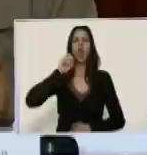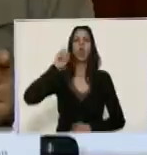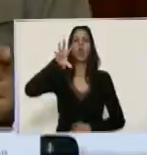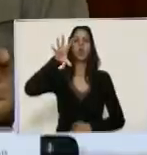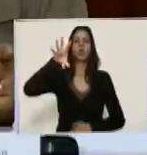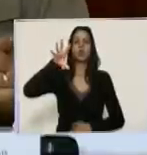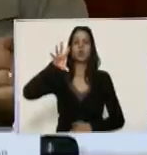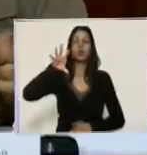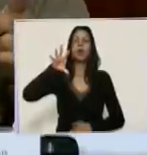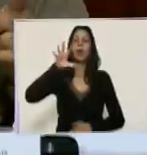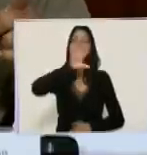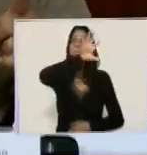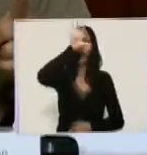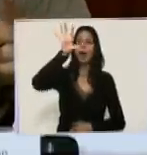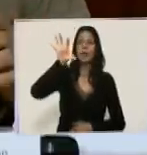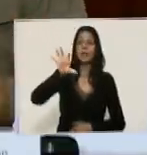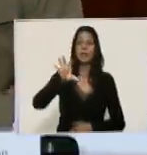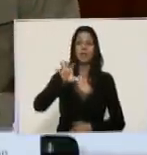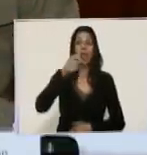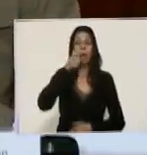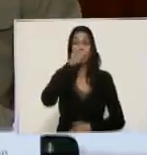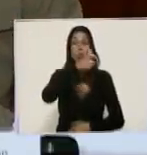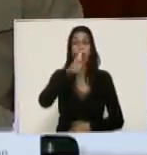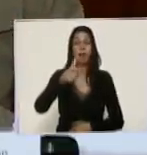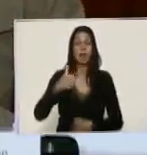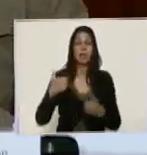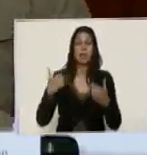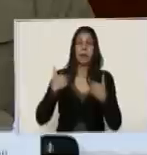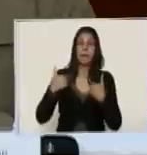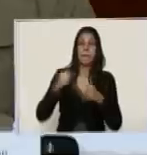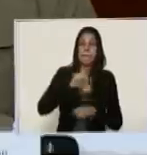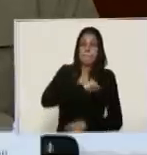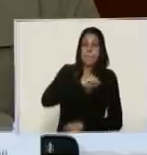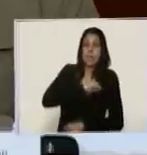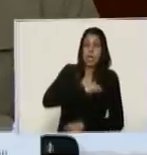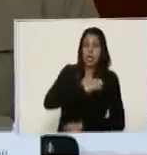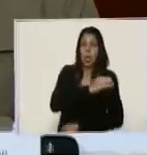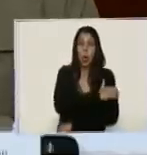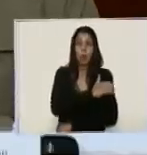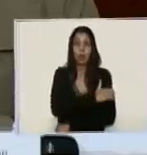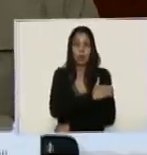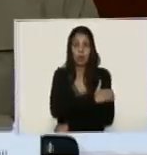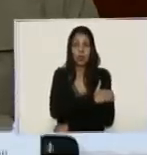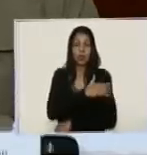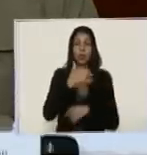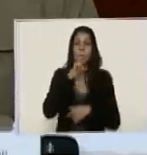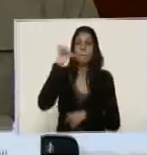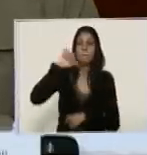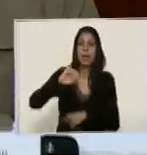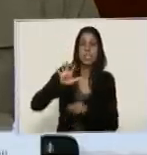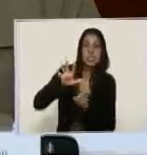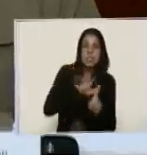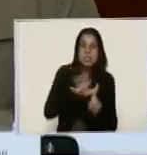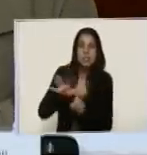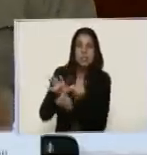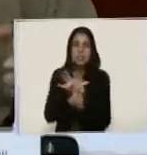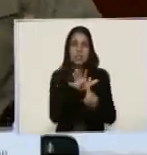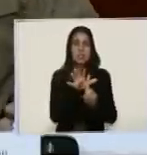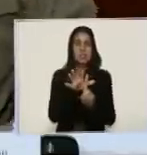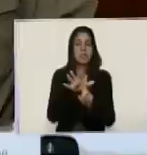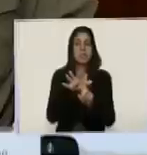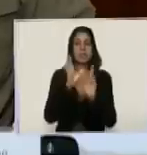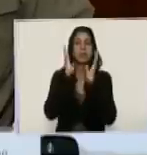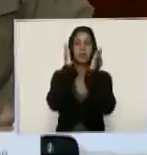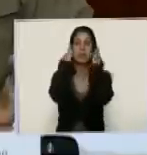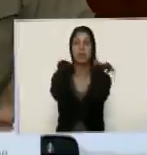Muchos pueblos tienen temor por la represión de la derecha es muy mala reprimiendo. Y